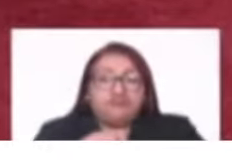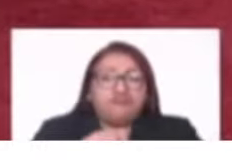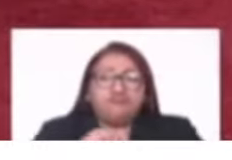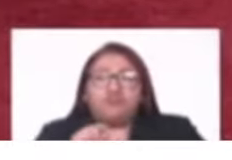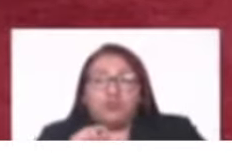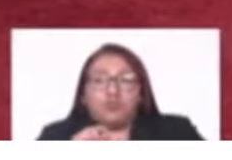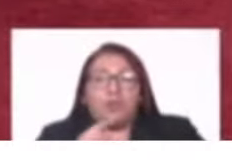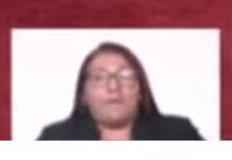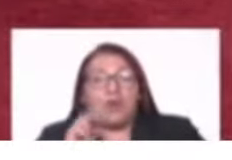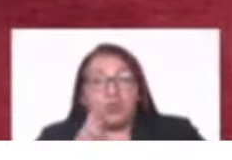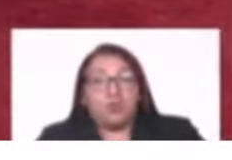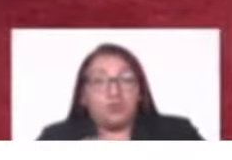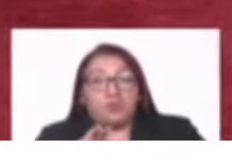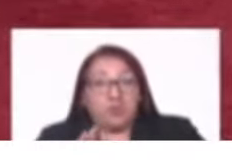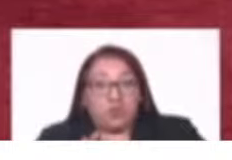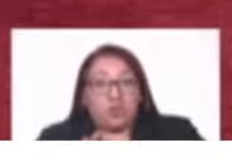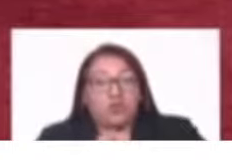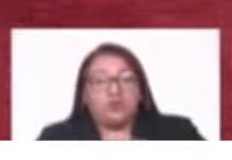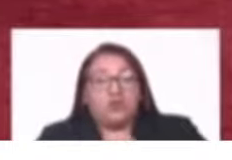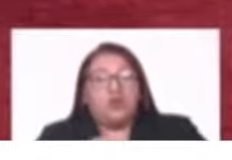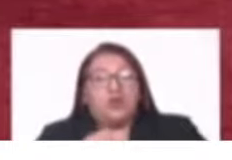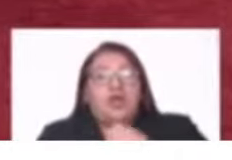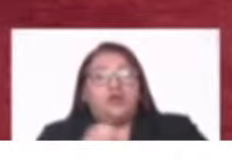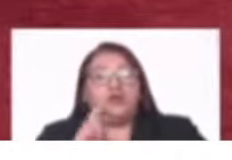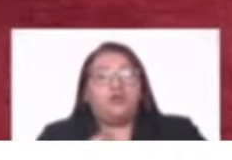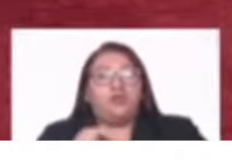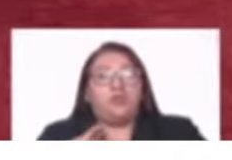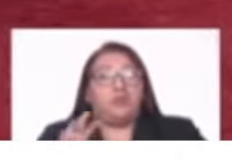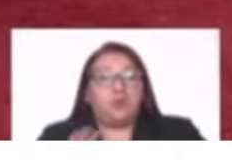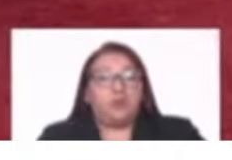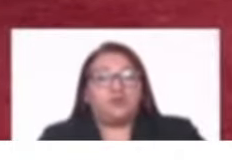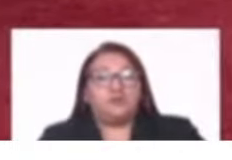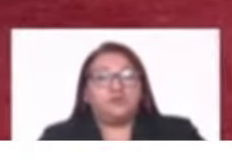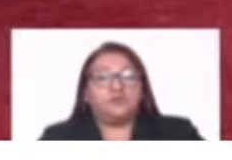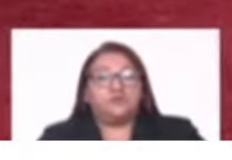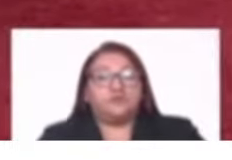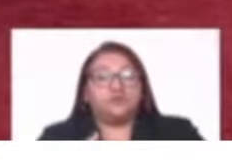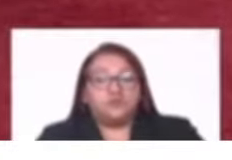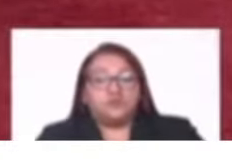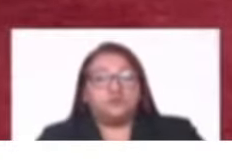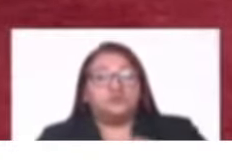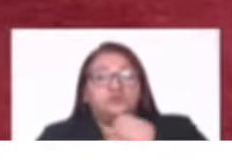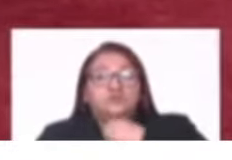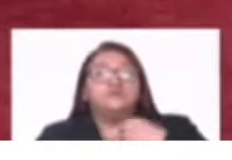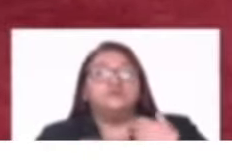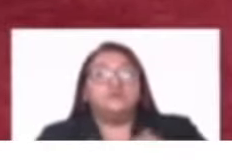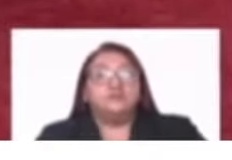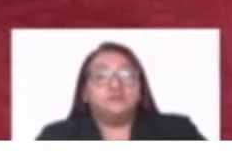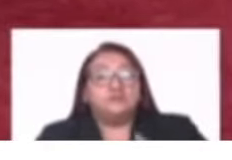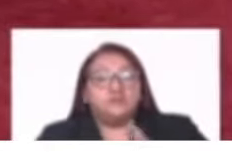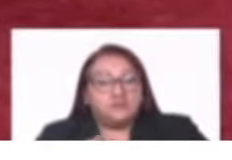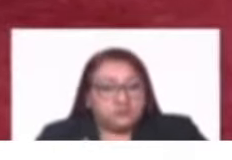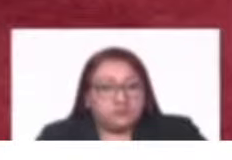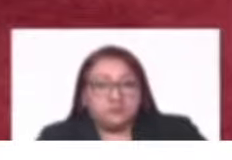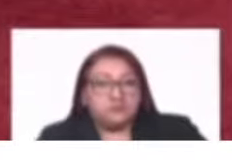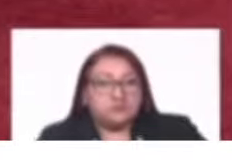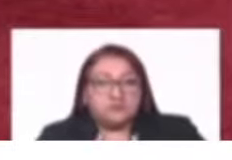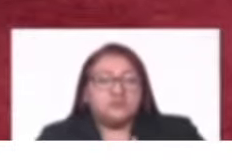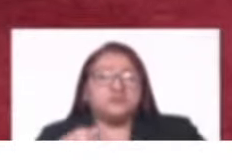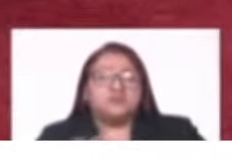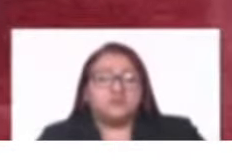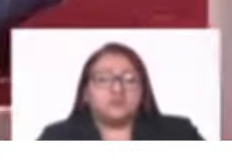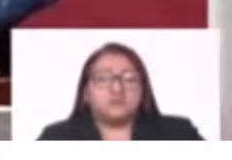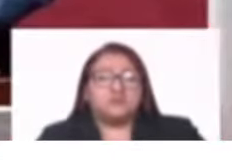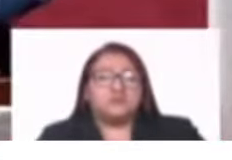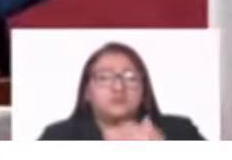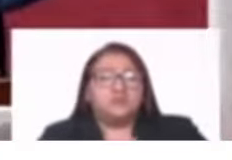En el 2024, el ejercicio fiscal de 2024, nuestro país se encamina ciertamente